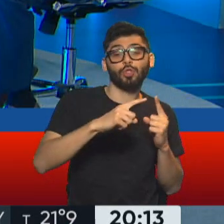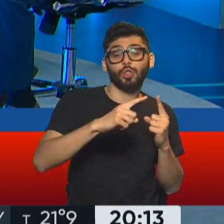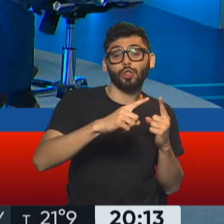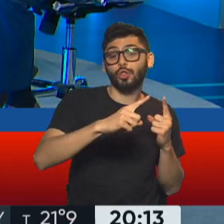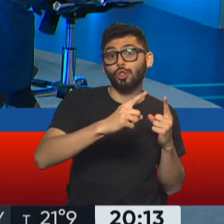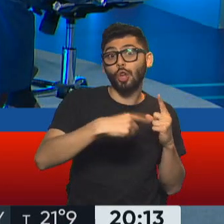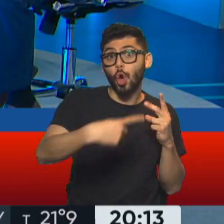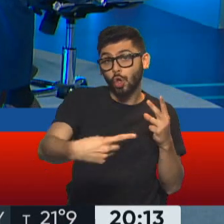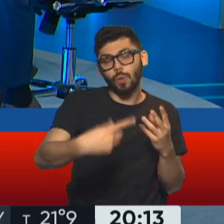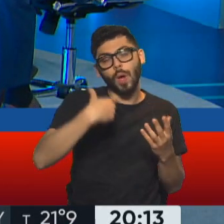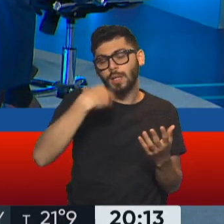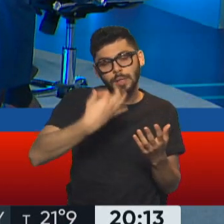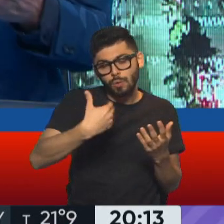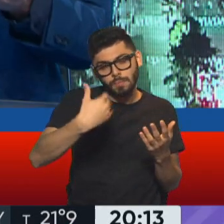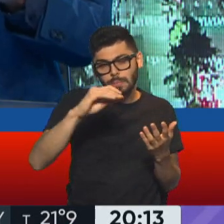seguramente vendrán,